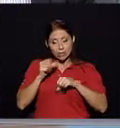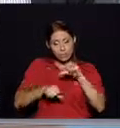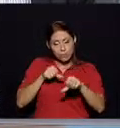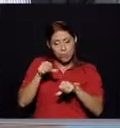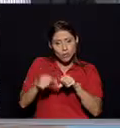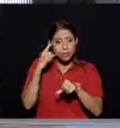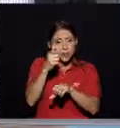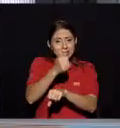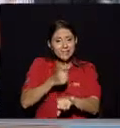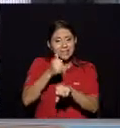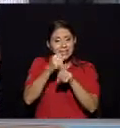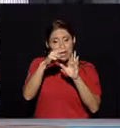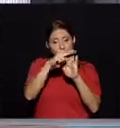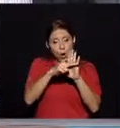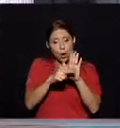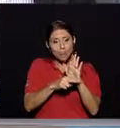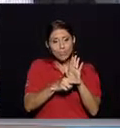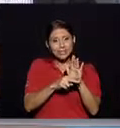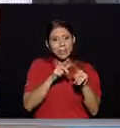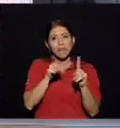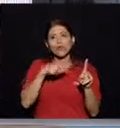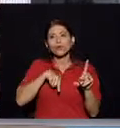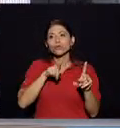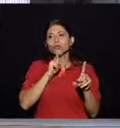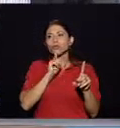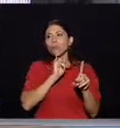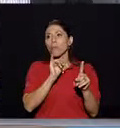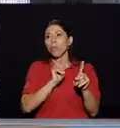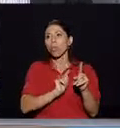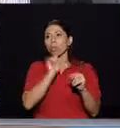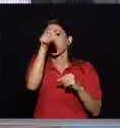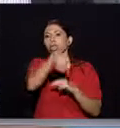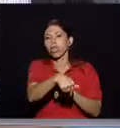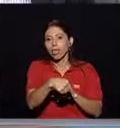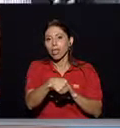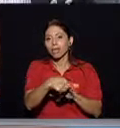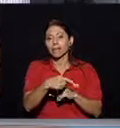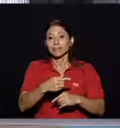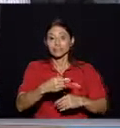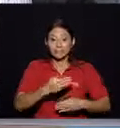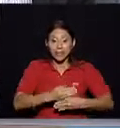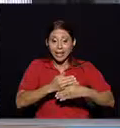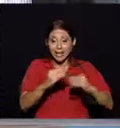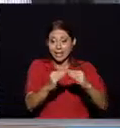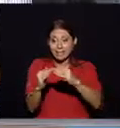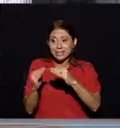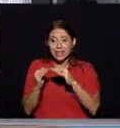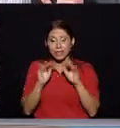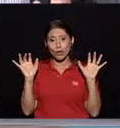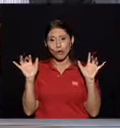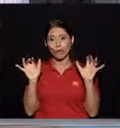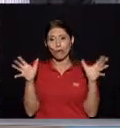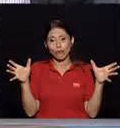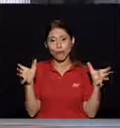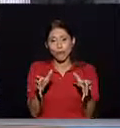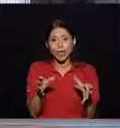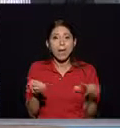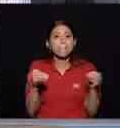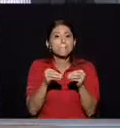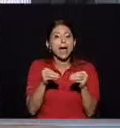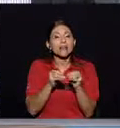algunas normas, todas esas normas, digamos, nos las saltamos un poco con garrocha y el crecimiento urbano realmente respondió más al